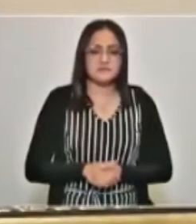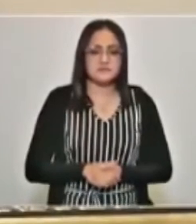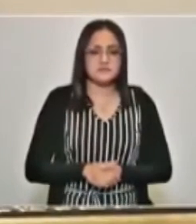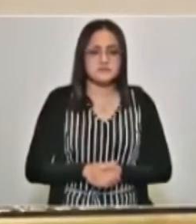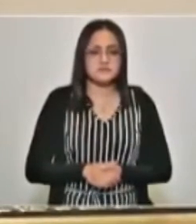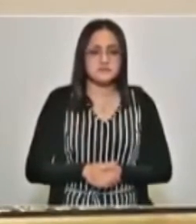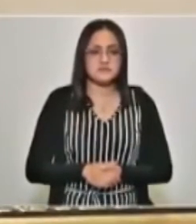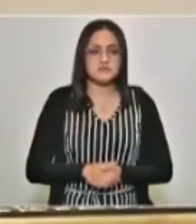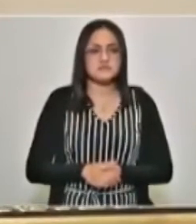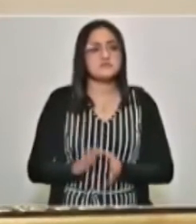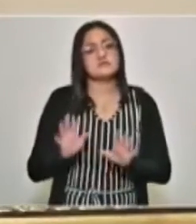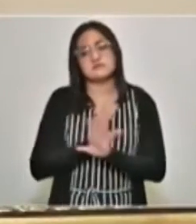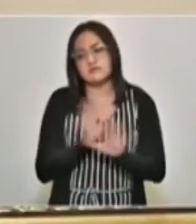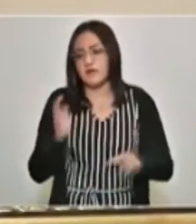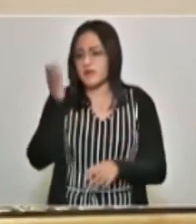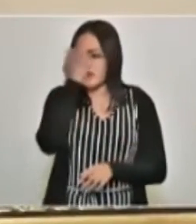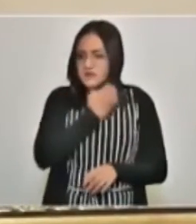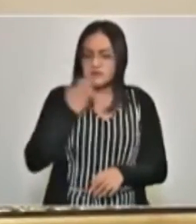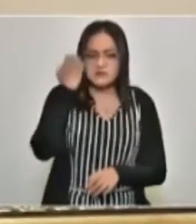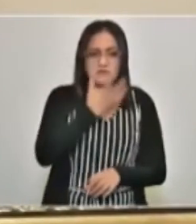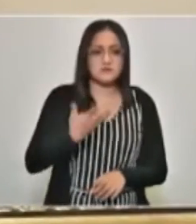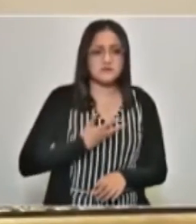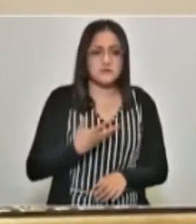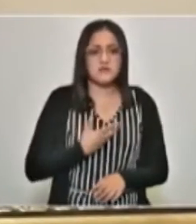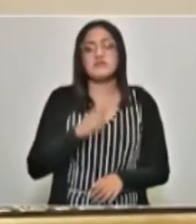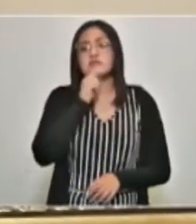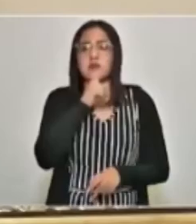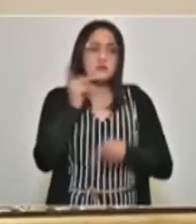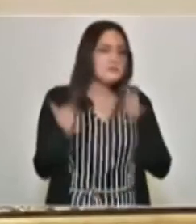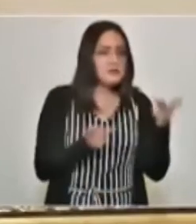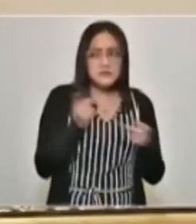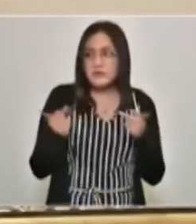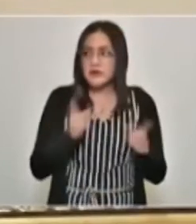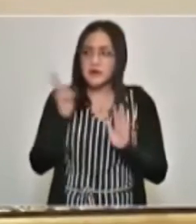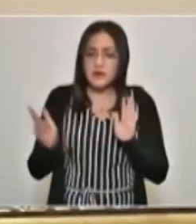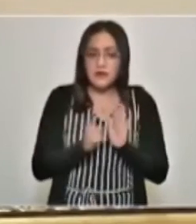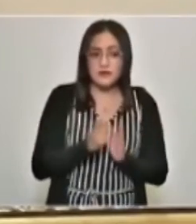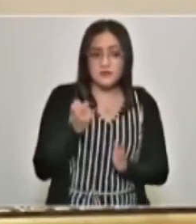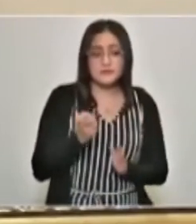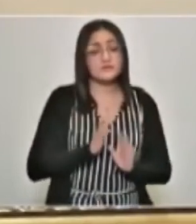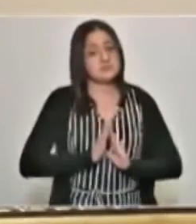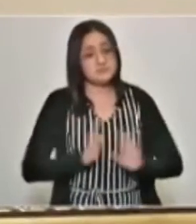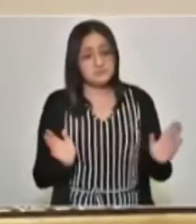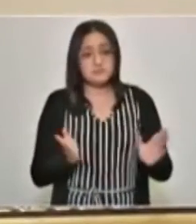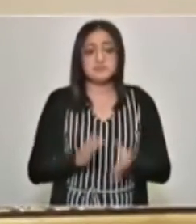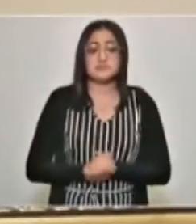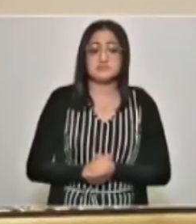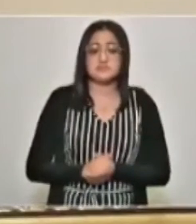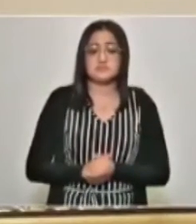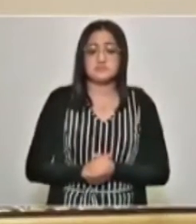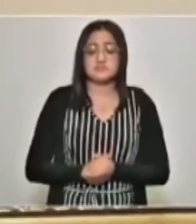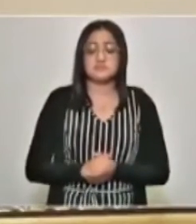Todo. Ya se hicieron estudios, hasta encuestas prevé la ley. Estamos notificando